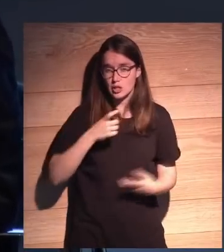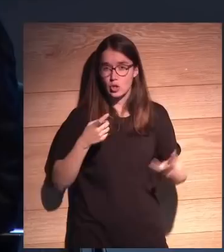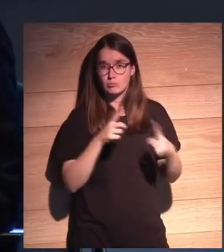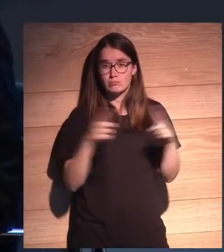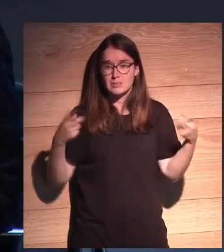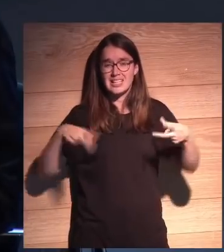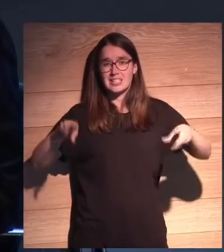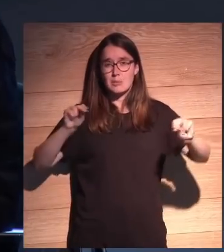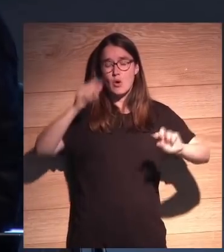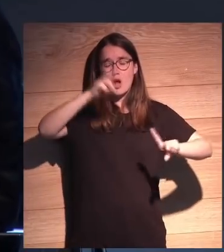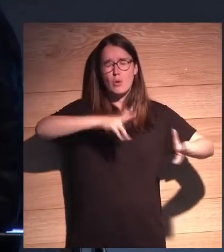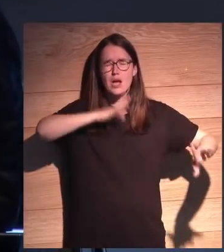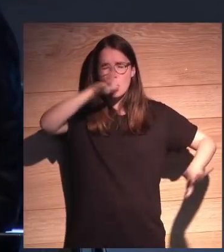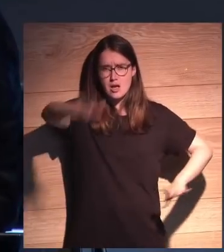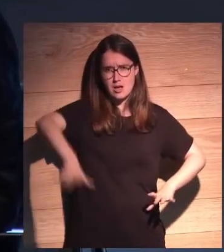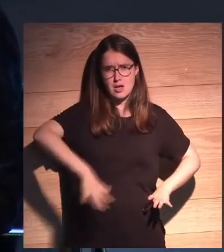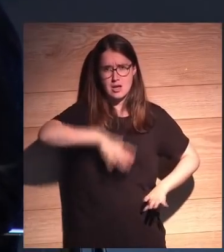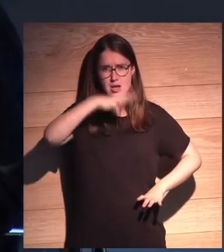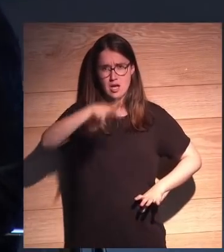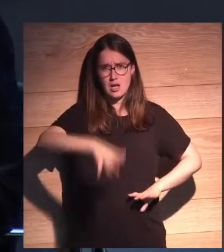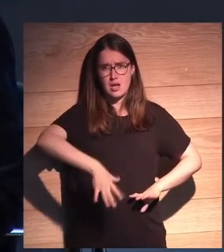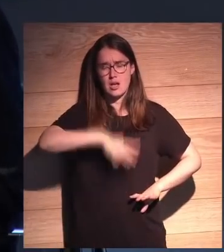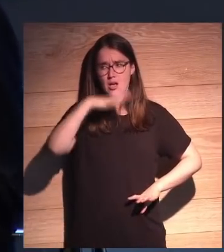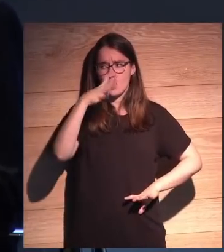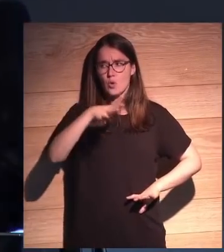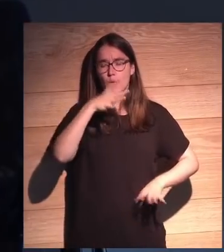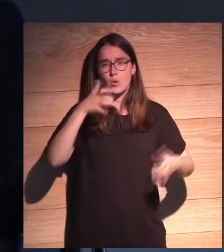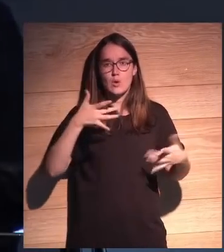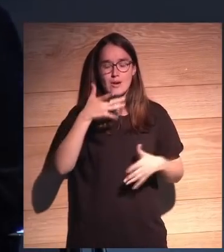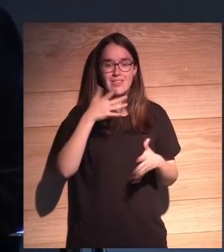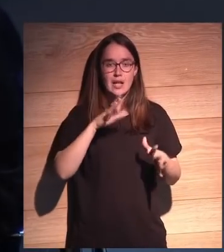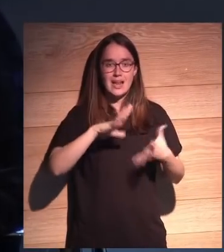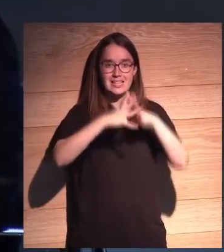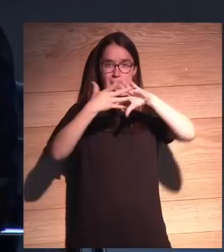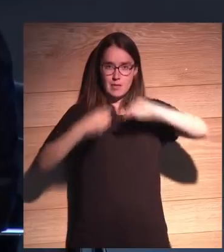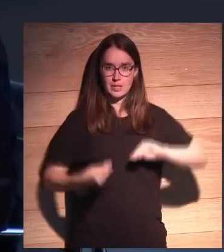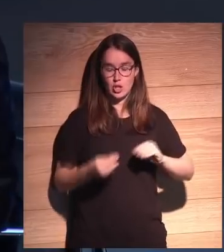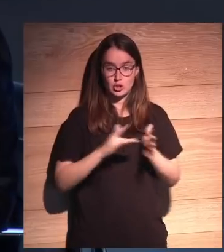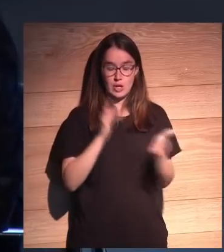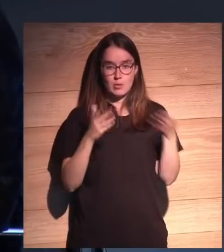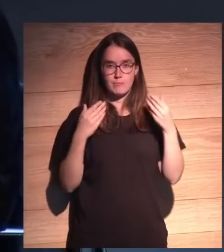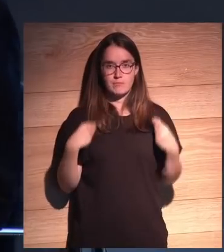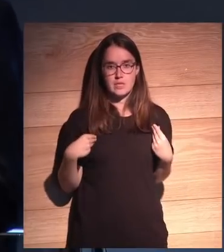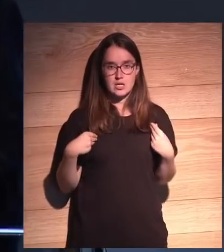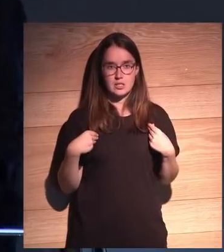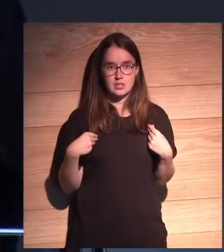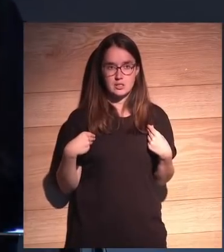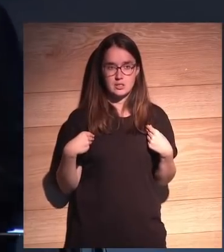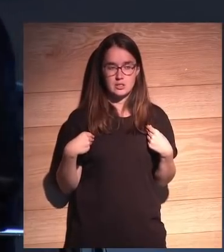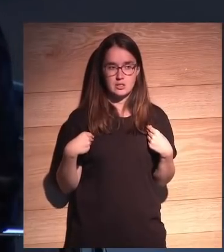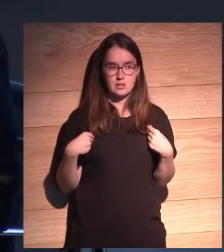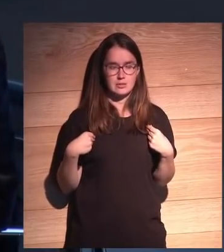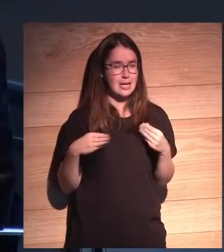obra extraordinaria, que es una de las muchas versiones que circulaban en aquel momento de lo que era